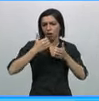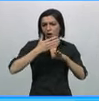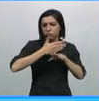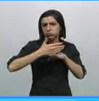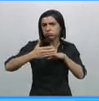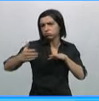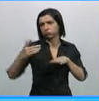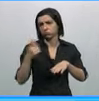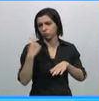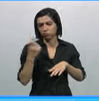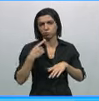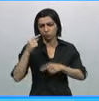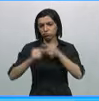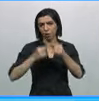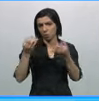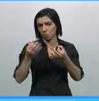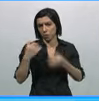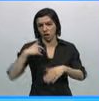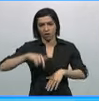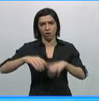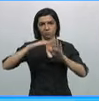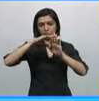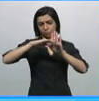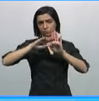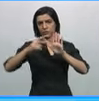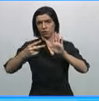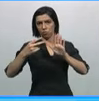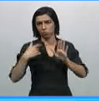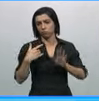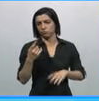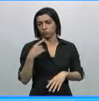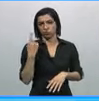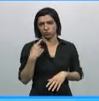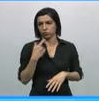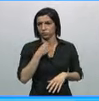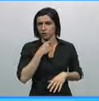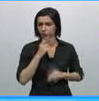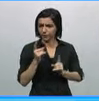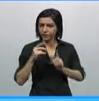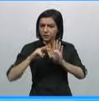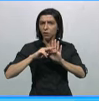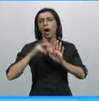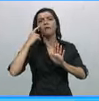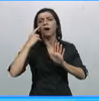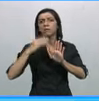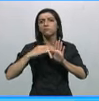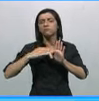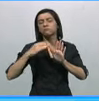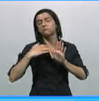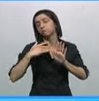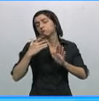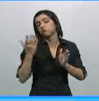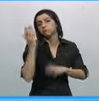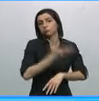venimos haciendo. Estamos segundo en este momento y vamos a tratar de defender esa posición. Seguro. Y además